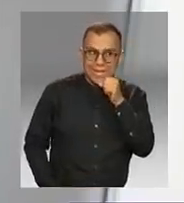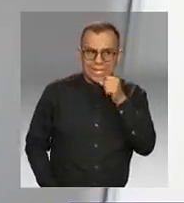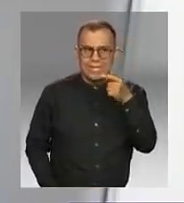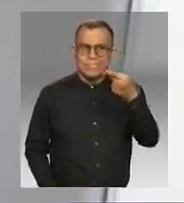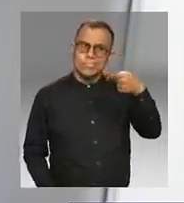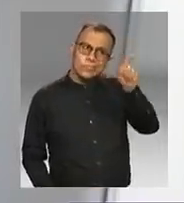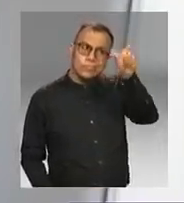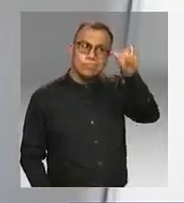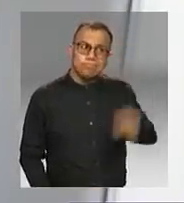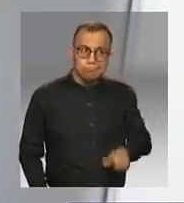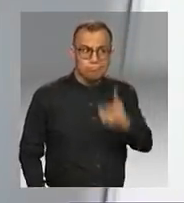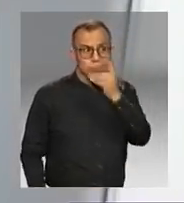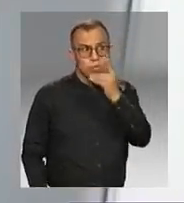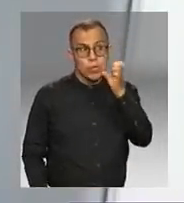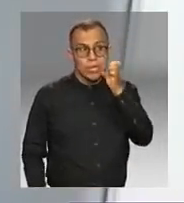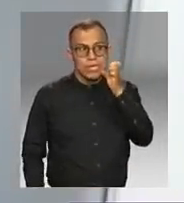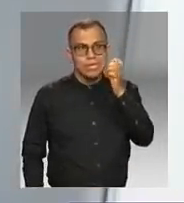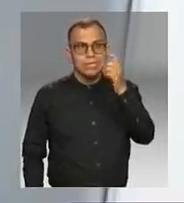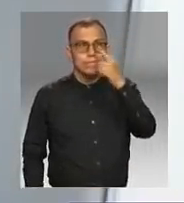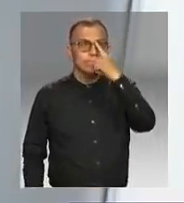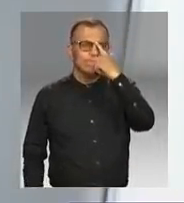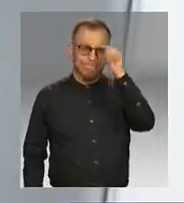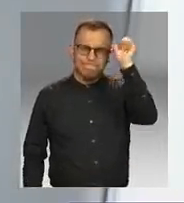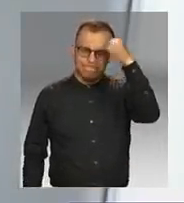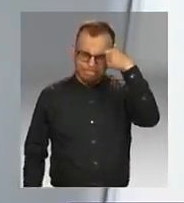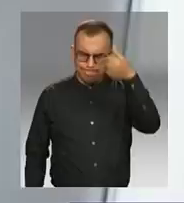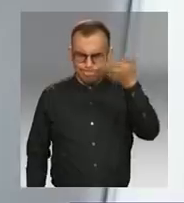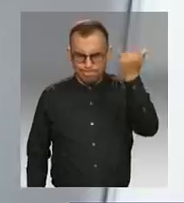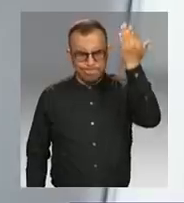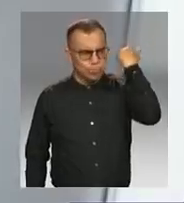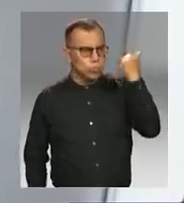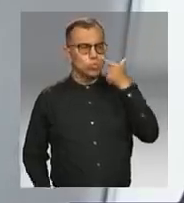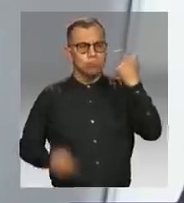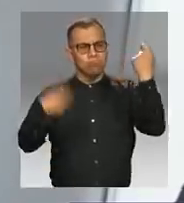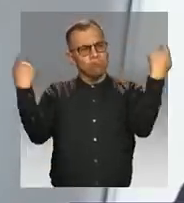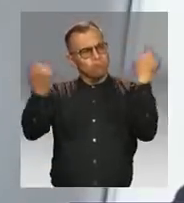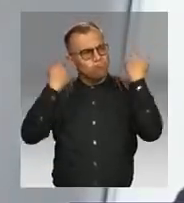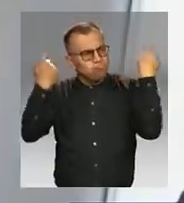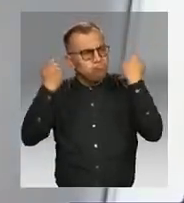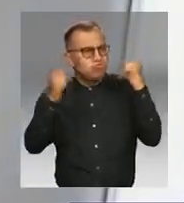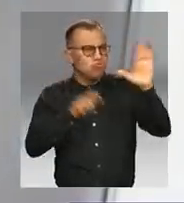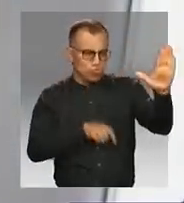Iván Duque. Me acuerdo que en campaña salieron